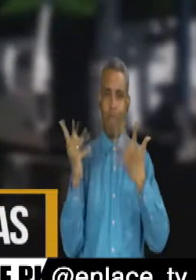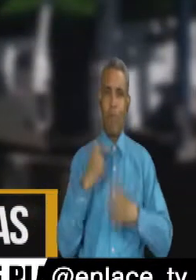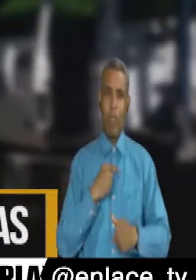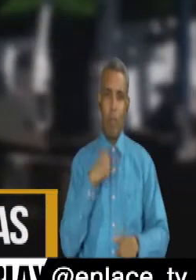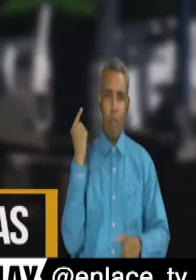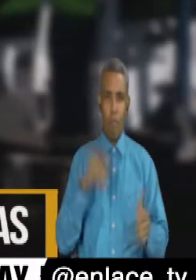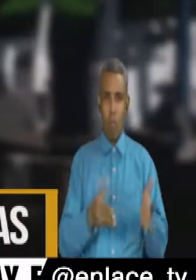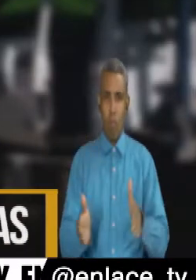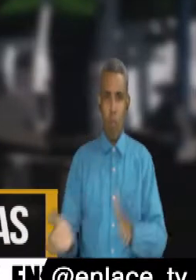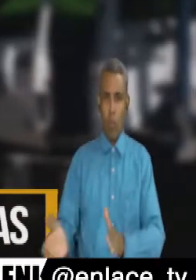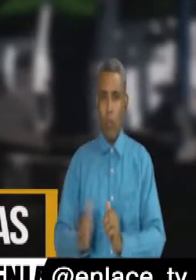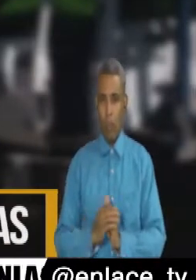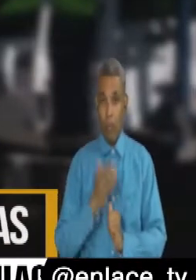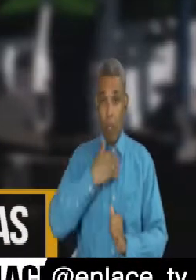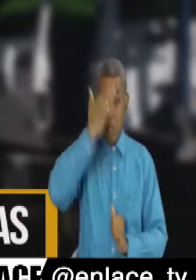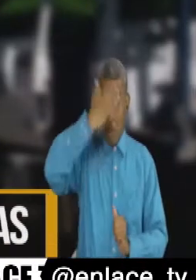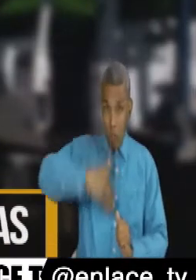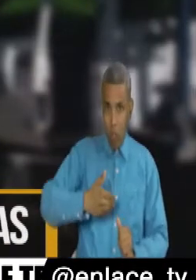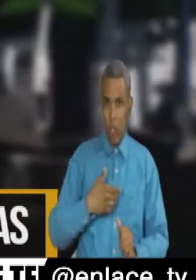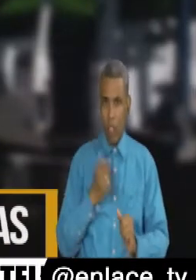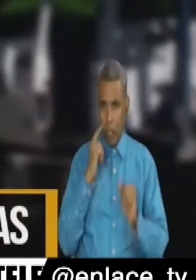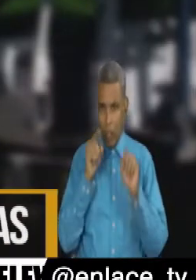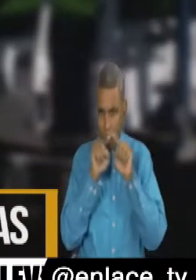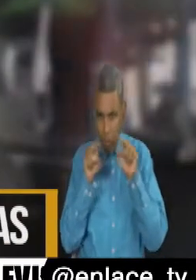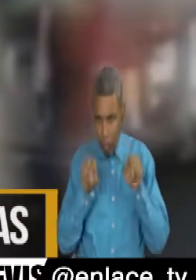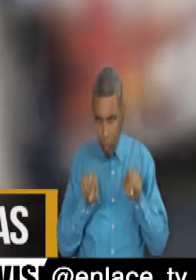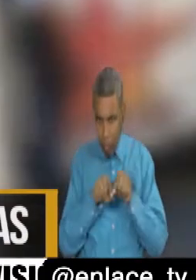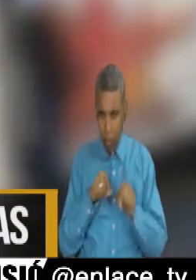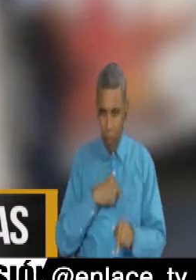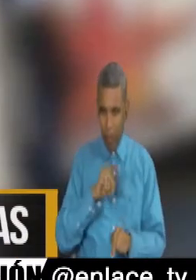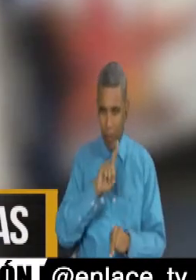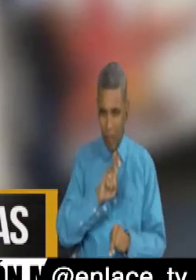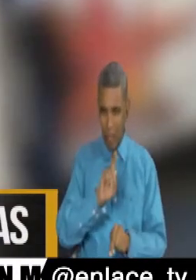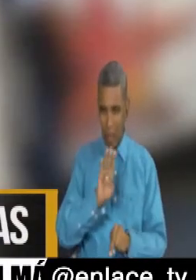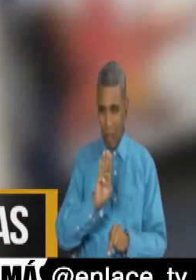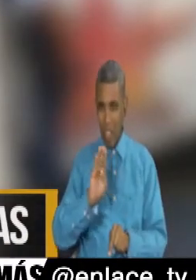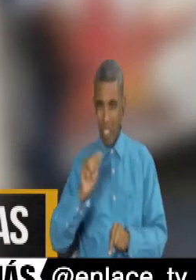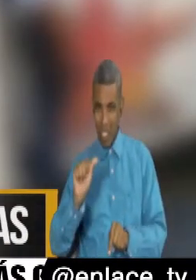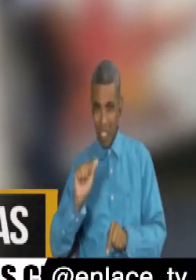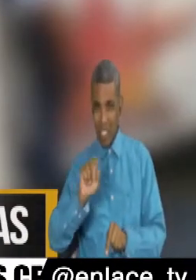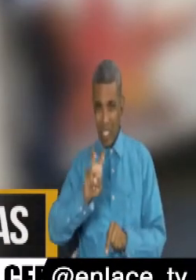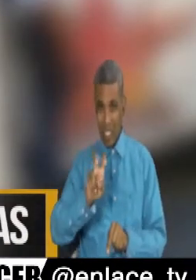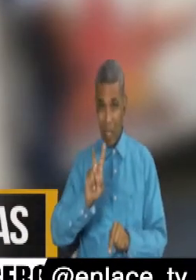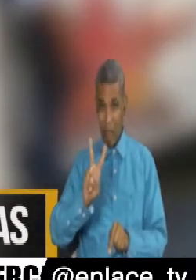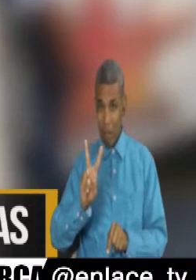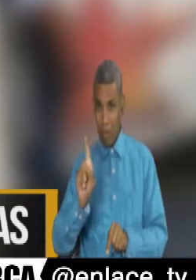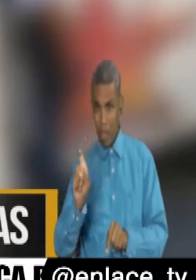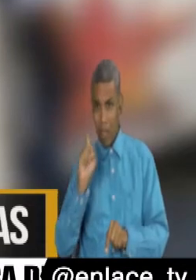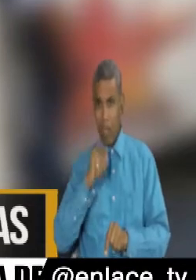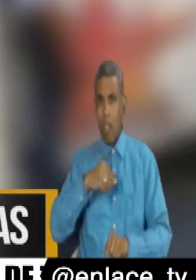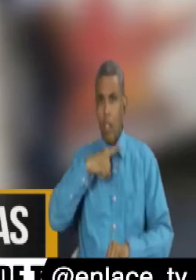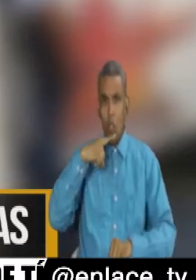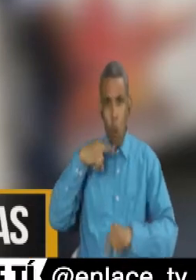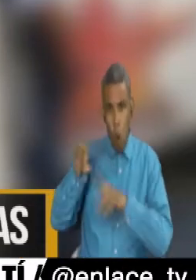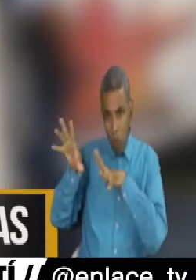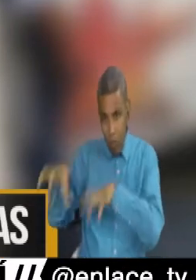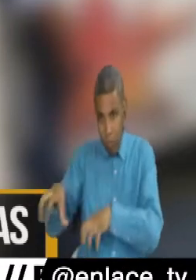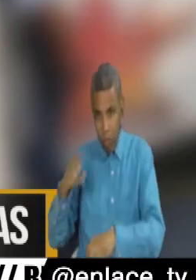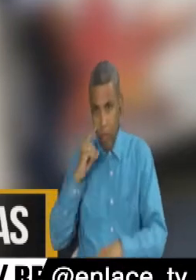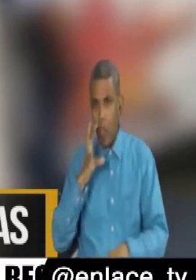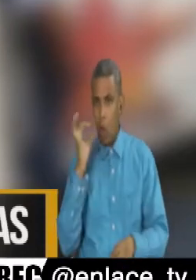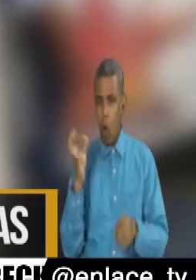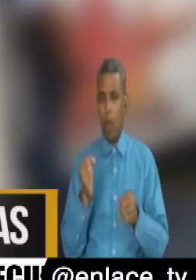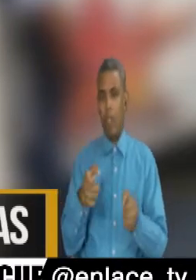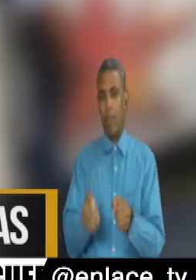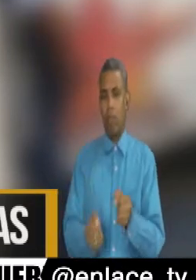de transporte intermunicipal de placas XBB726 al servicio de Cotras Magdalena era conducida por Rubén Antonio